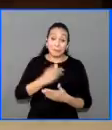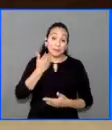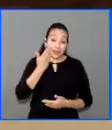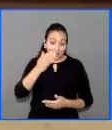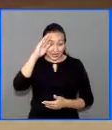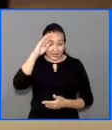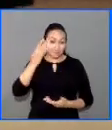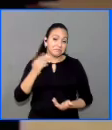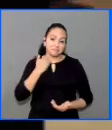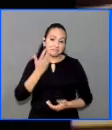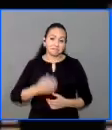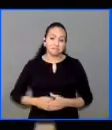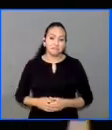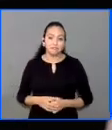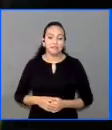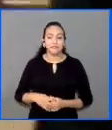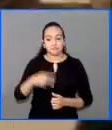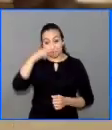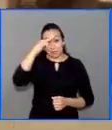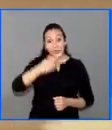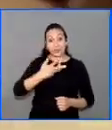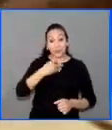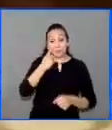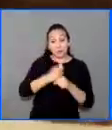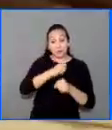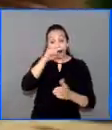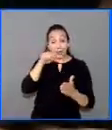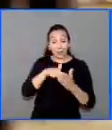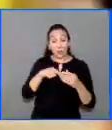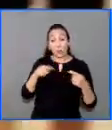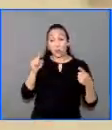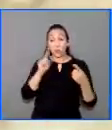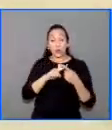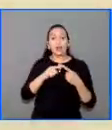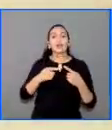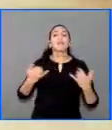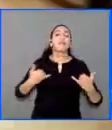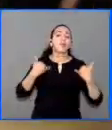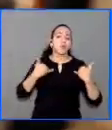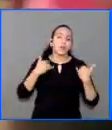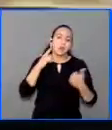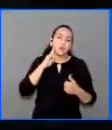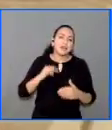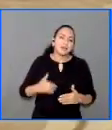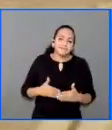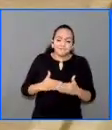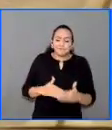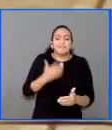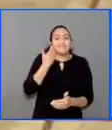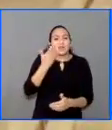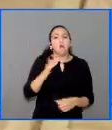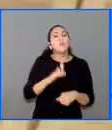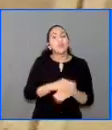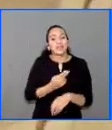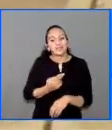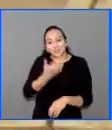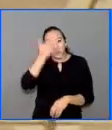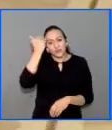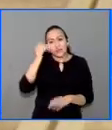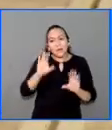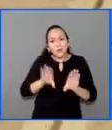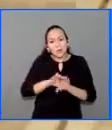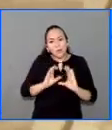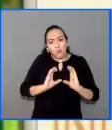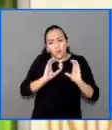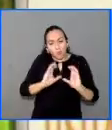México ocupa el primer lugar en embarazos no deseados en jóvenes, derivado del desconocimiento de métodos anticonceptivos. De acuerdo